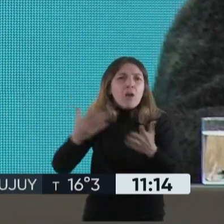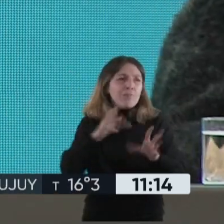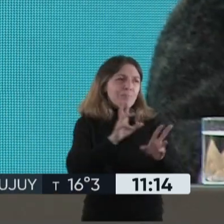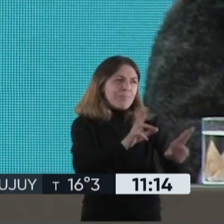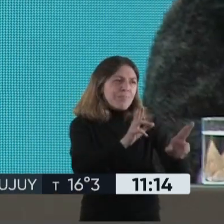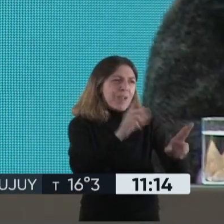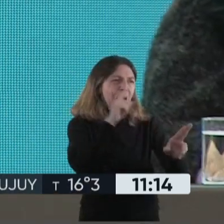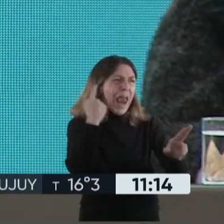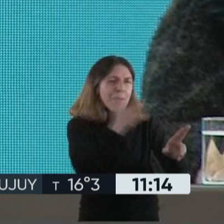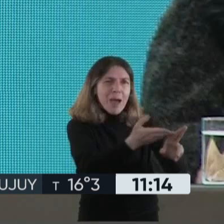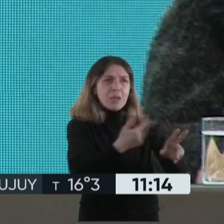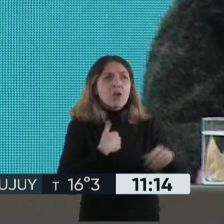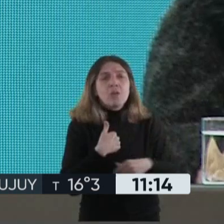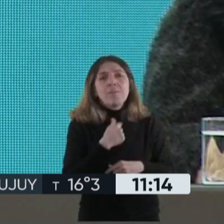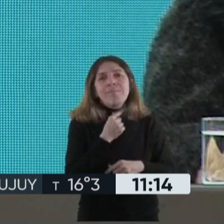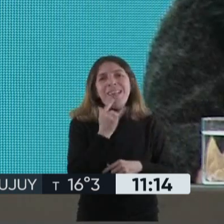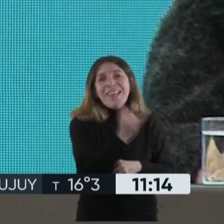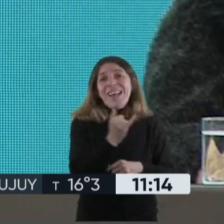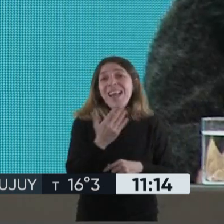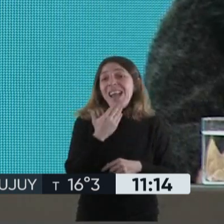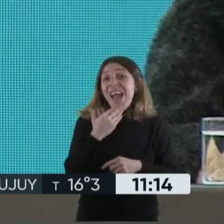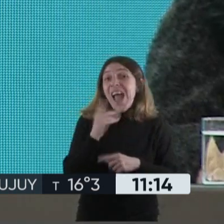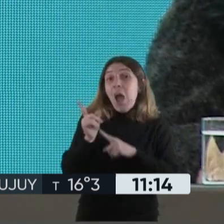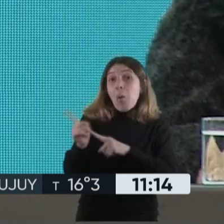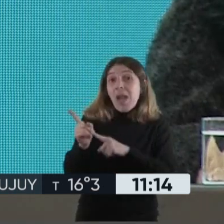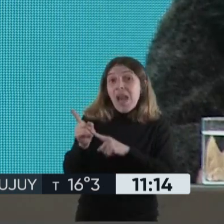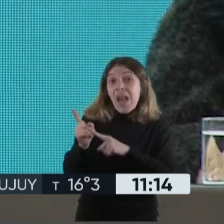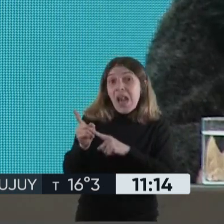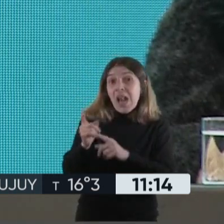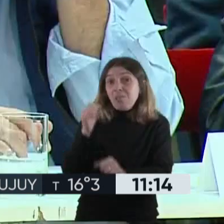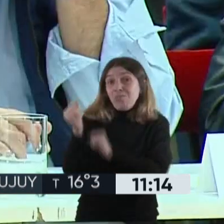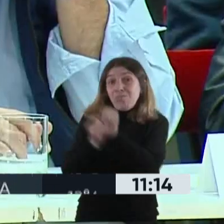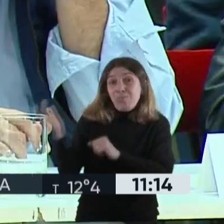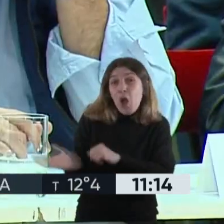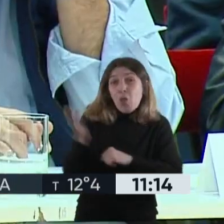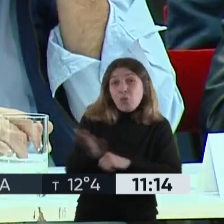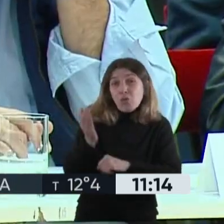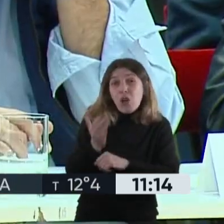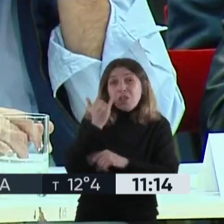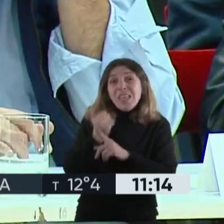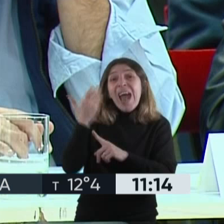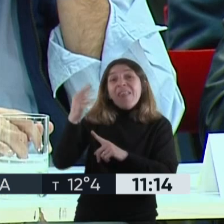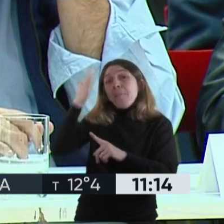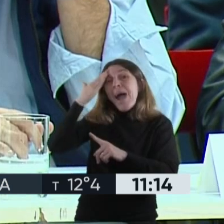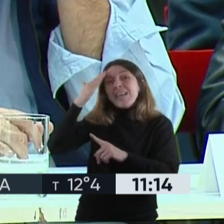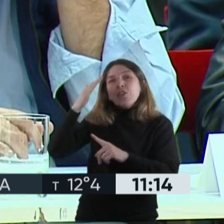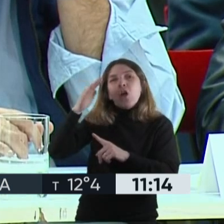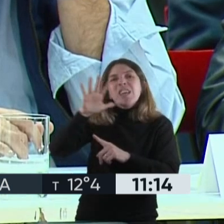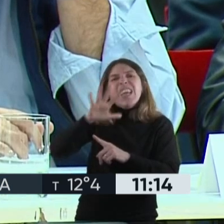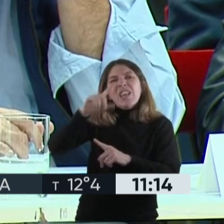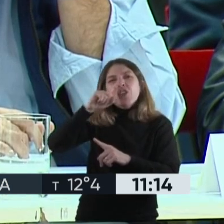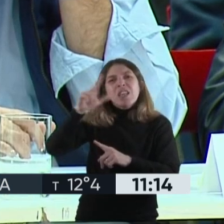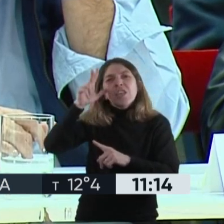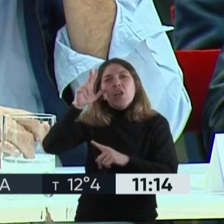que decirte que en el mes de abril se batió el número positivo que teníamos en marzo,